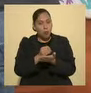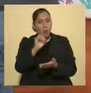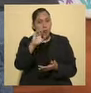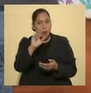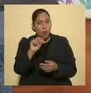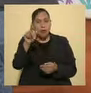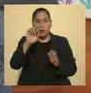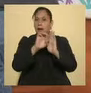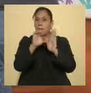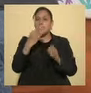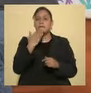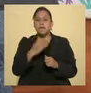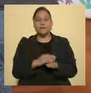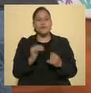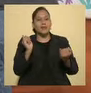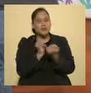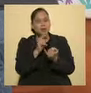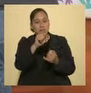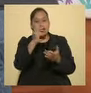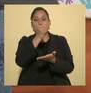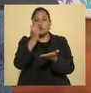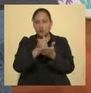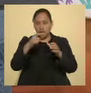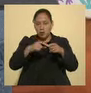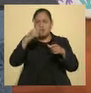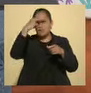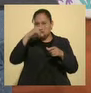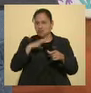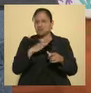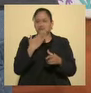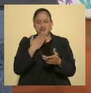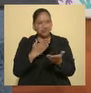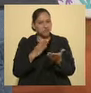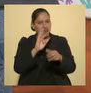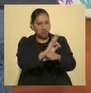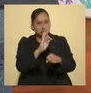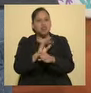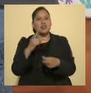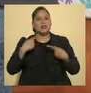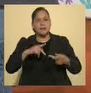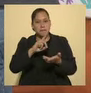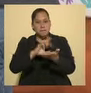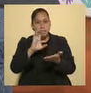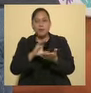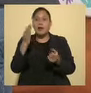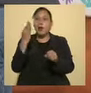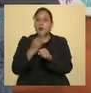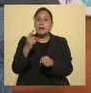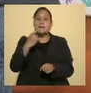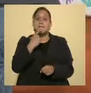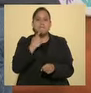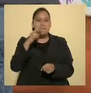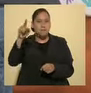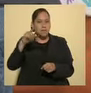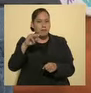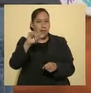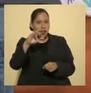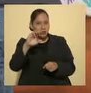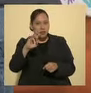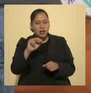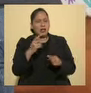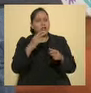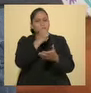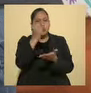más accesible en este país, la Ciudad de México. Y en ese sexenio de Miguel Mancera, ese es el reto, hacer la ciudad